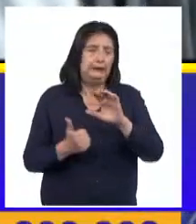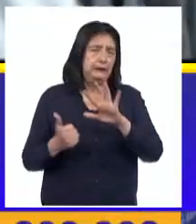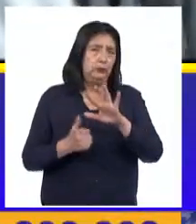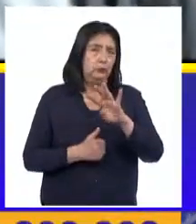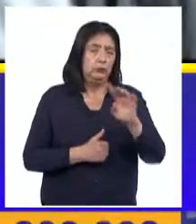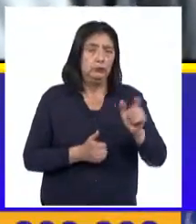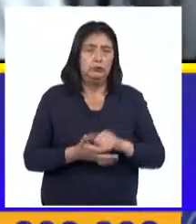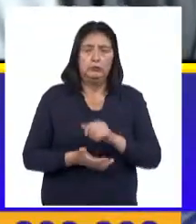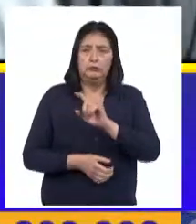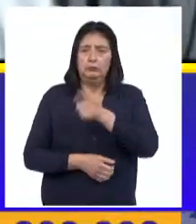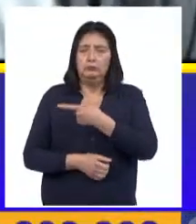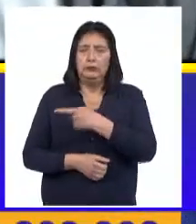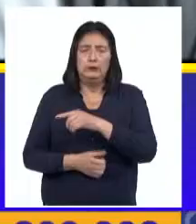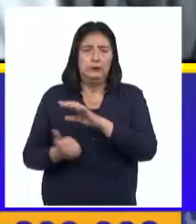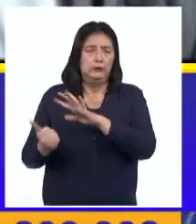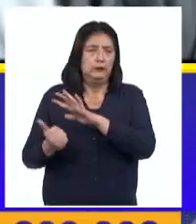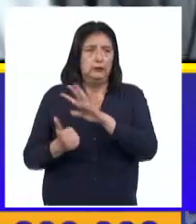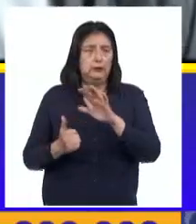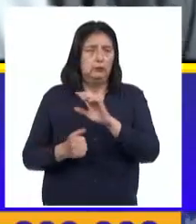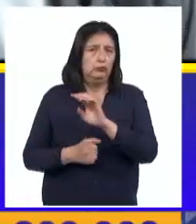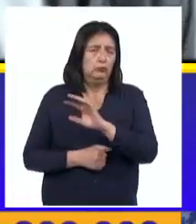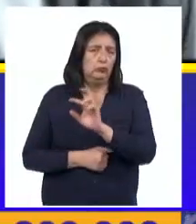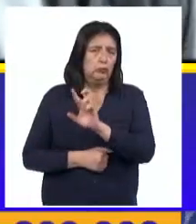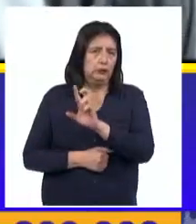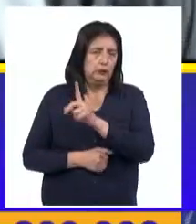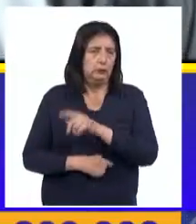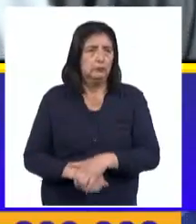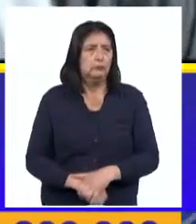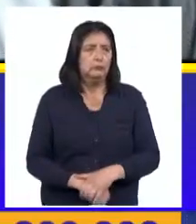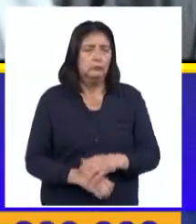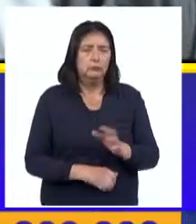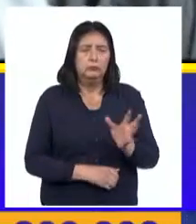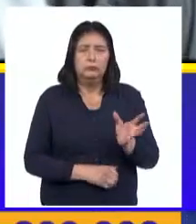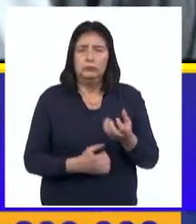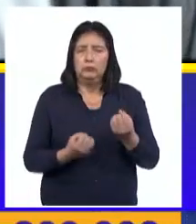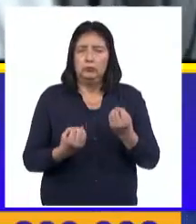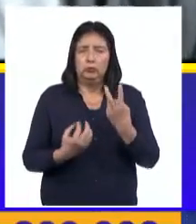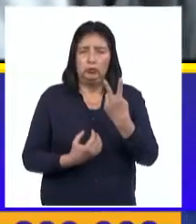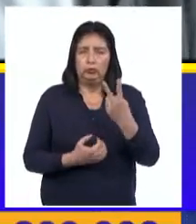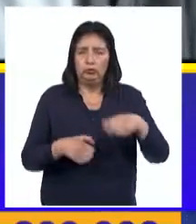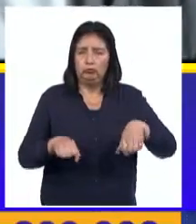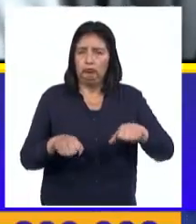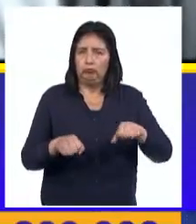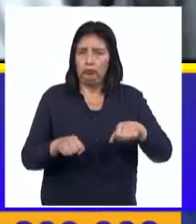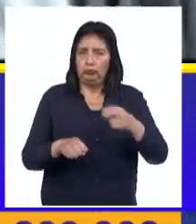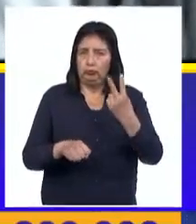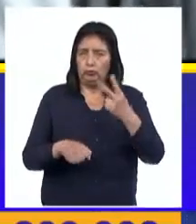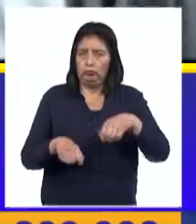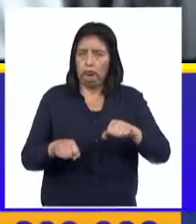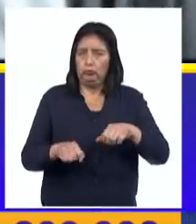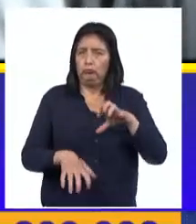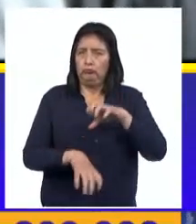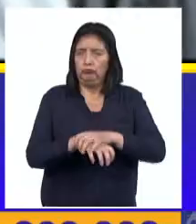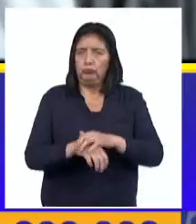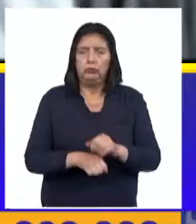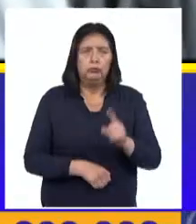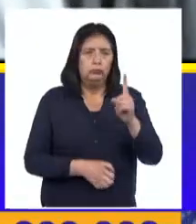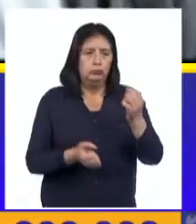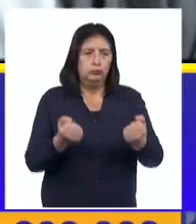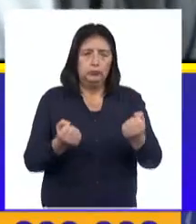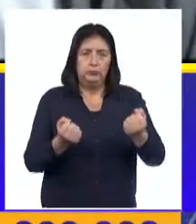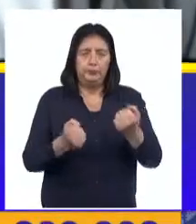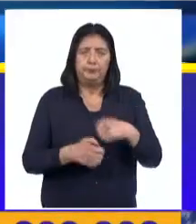y 1.654 dólares americanos. Son 2 motos que se han intervenido y un